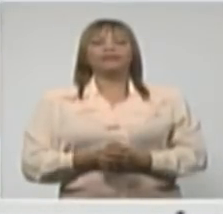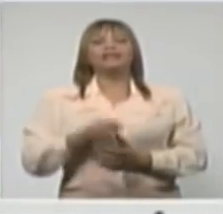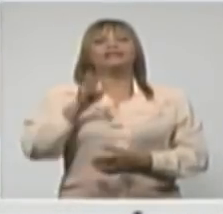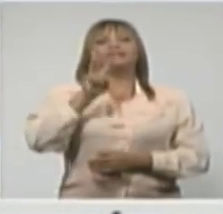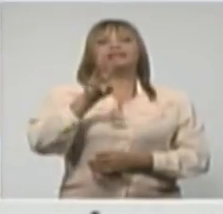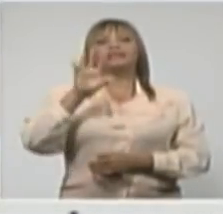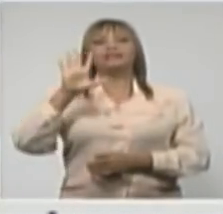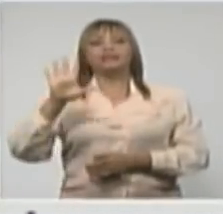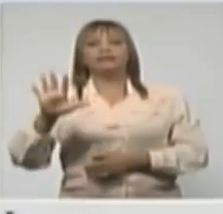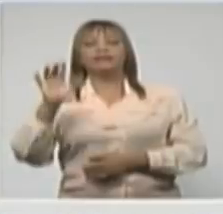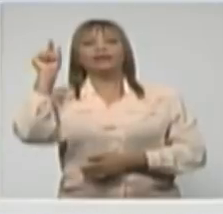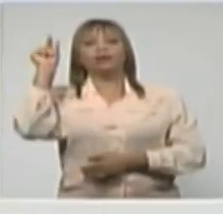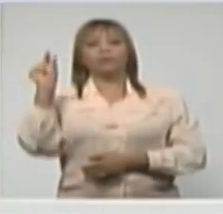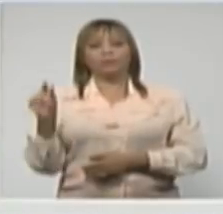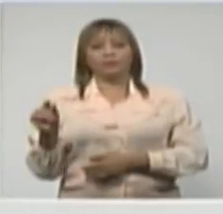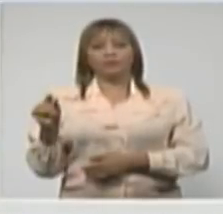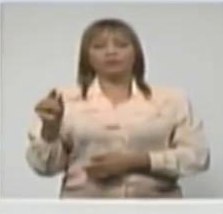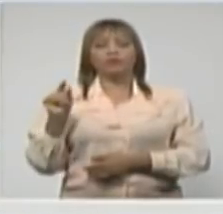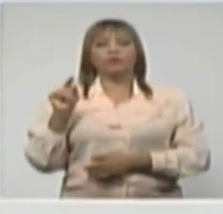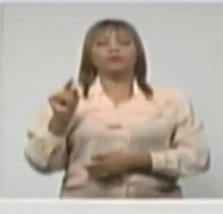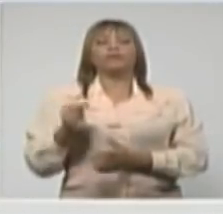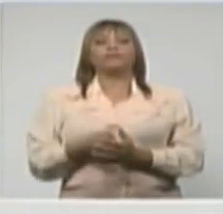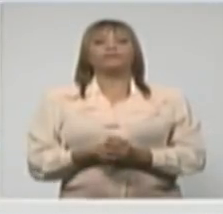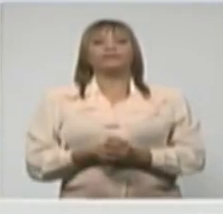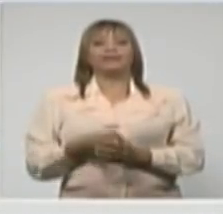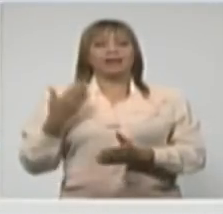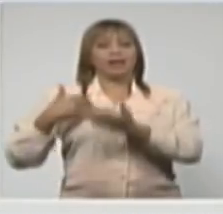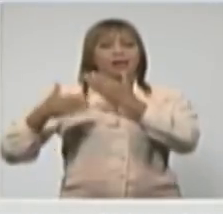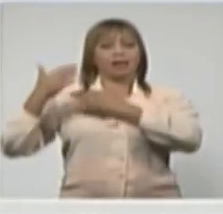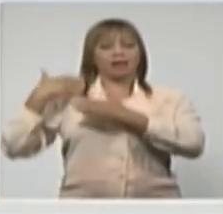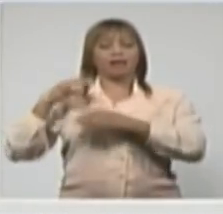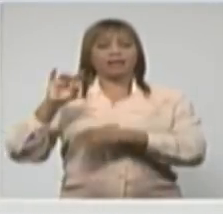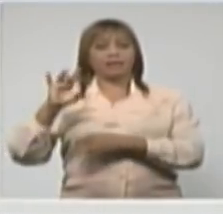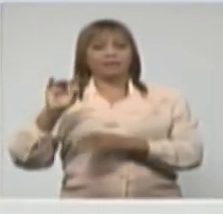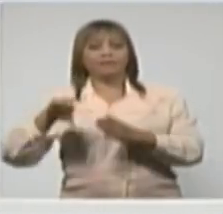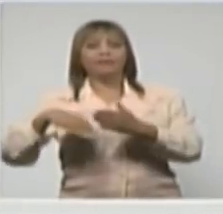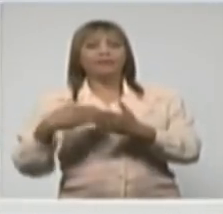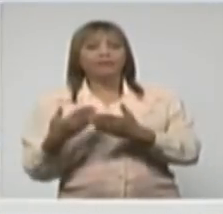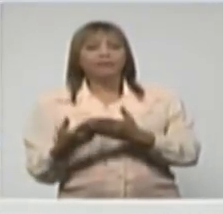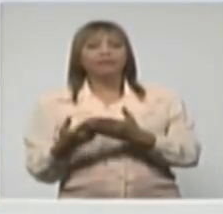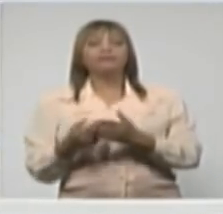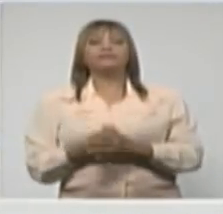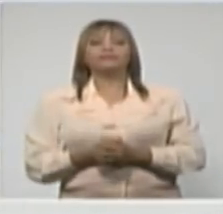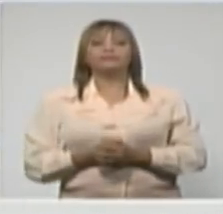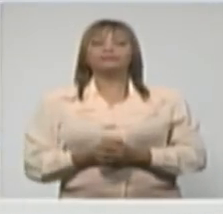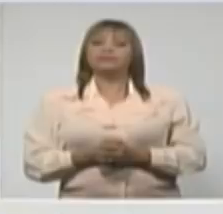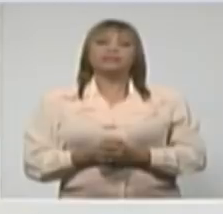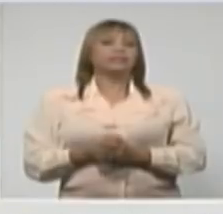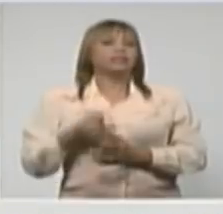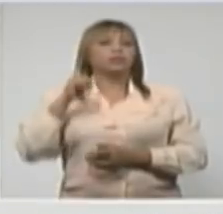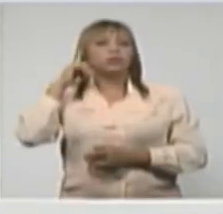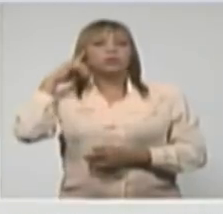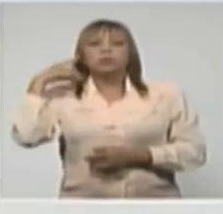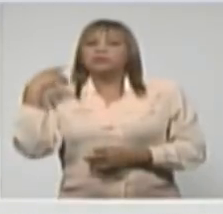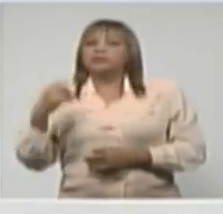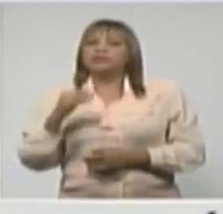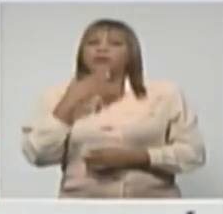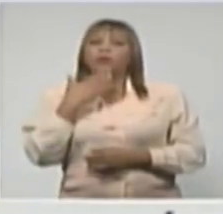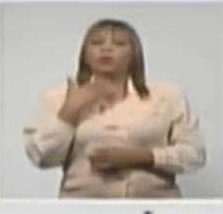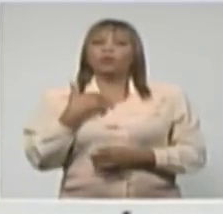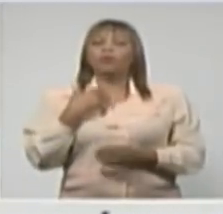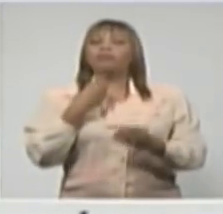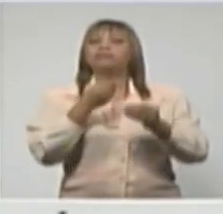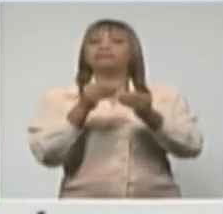35 personas que en los últimos 15 días pues no han podido ser diagnosticados, o sea,